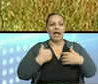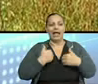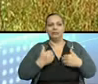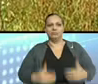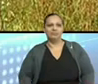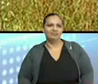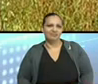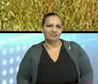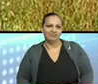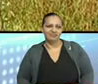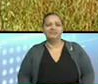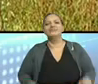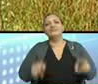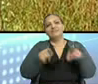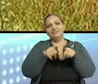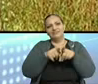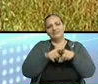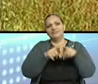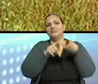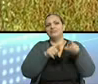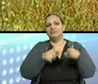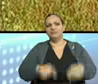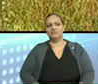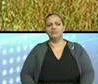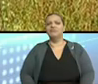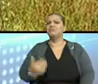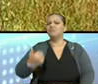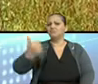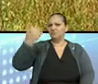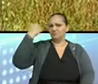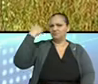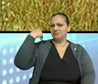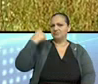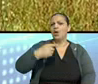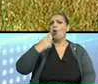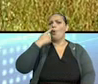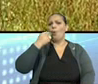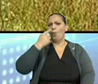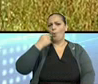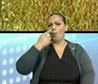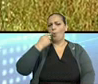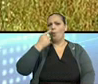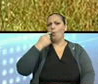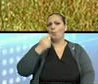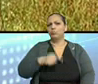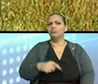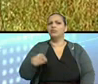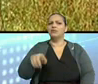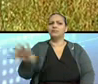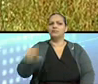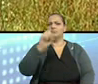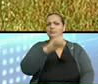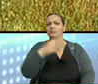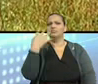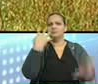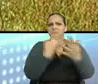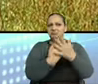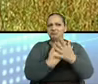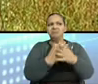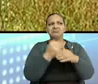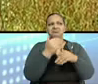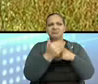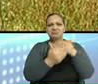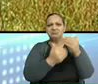Hay algunos que han hecho esas hazañas. ¿Qué nos está pasando en los centros carcelarios de nuestro Ecuador? No